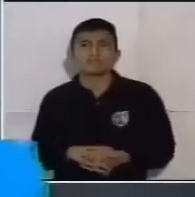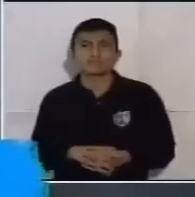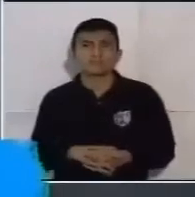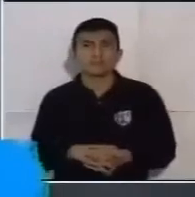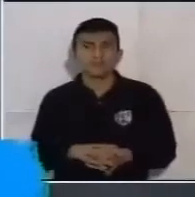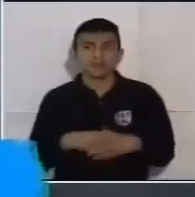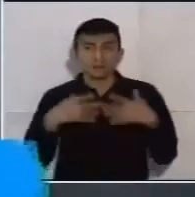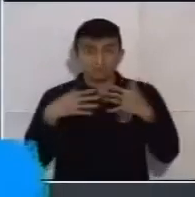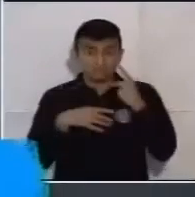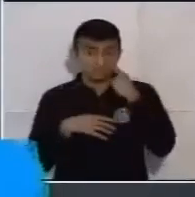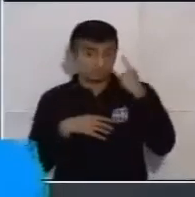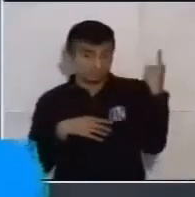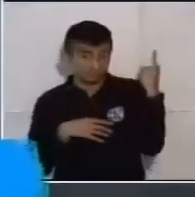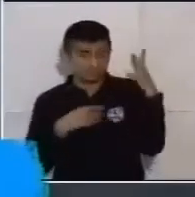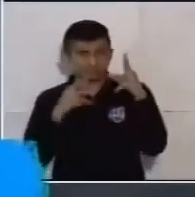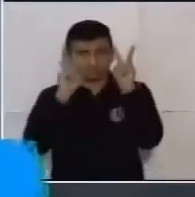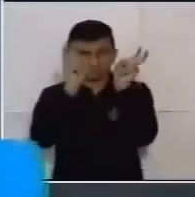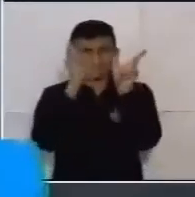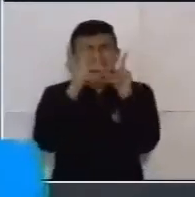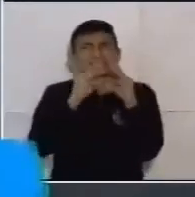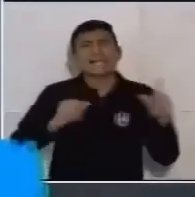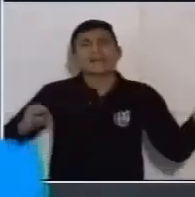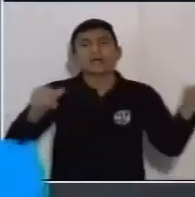Ahí está la figura.